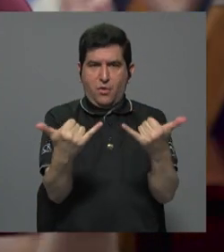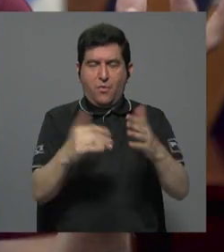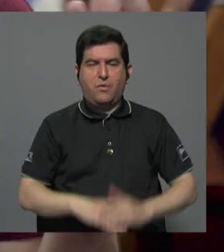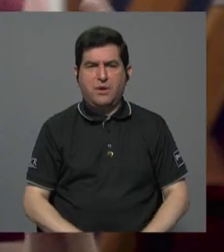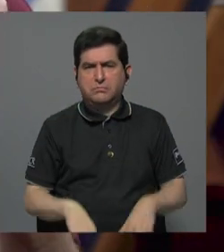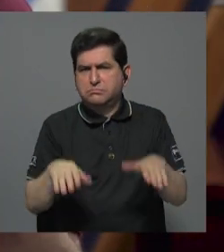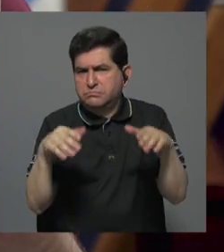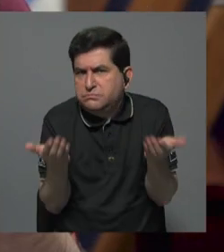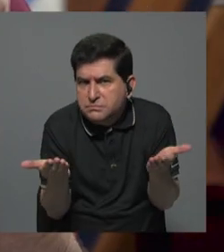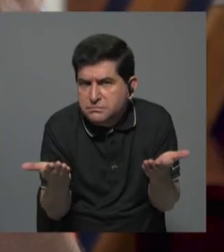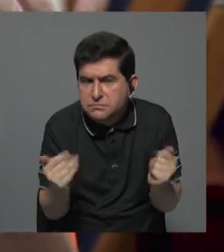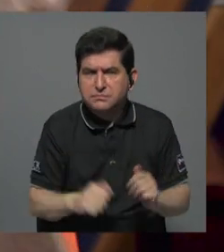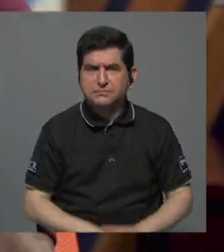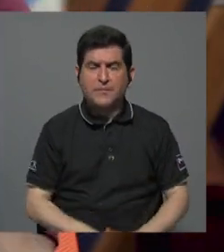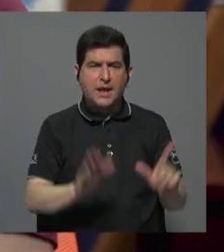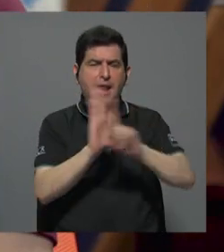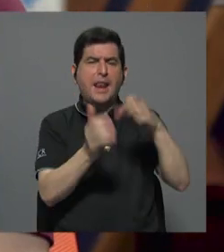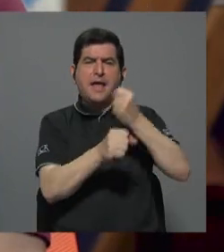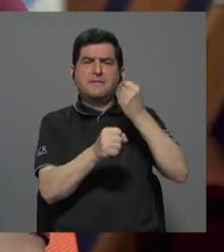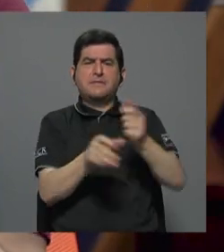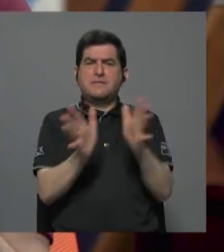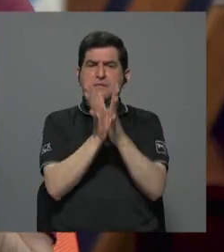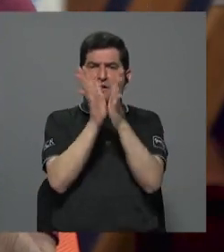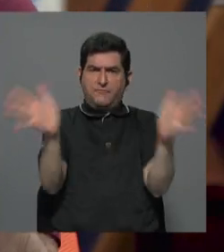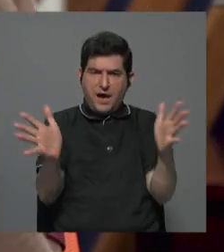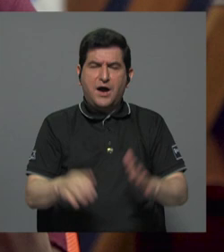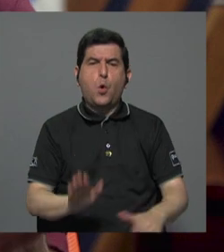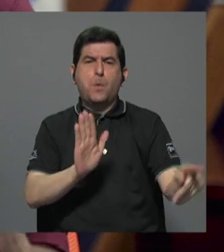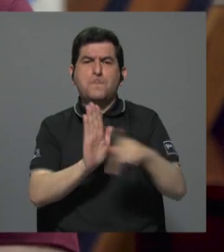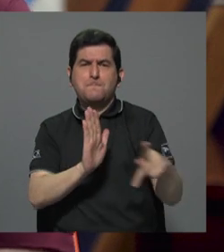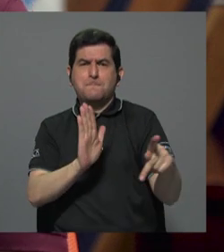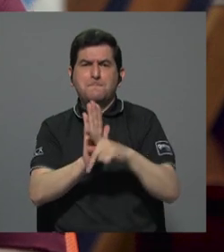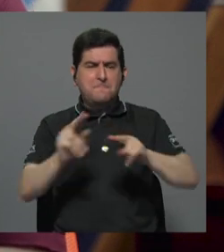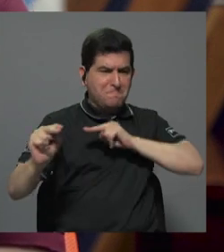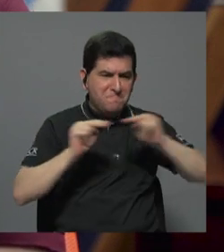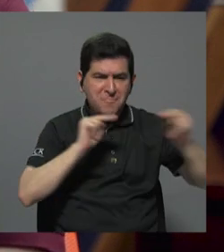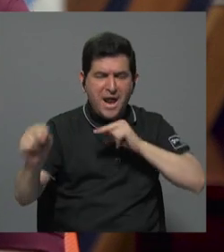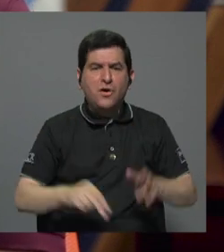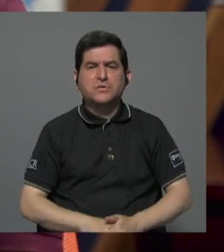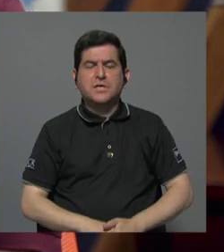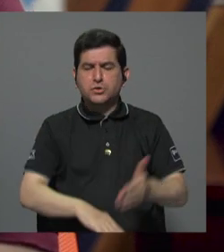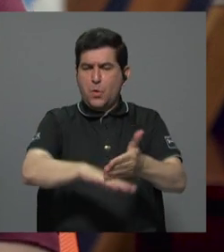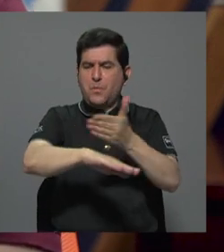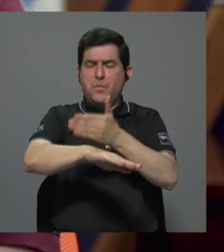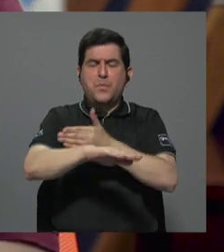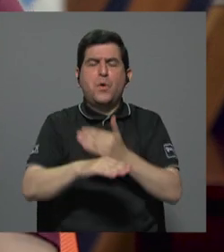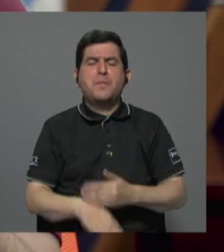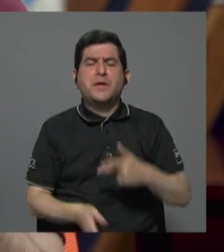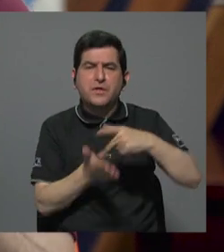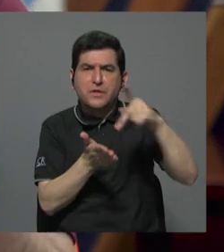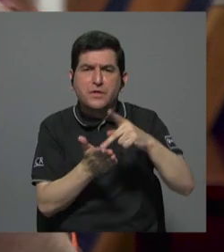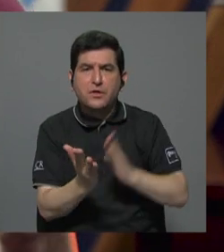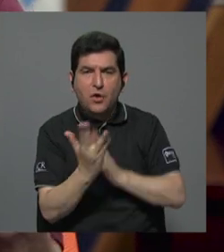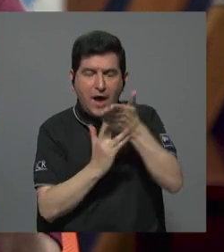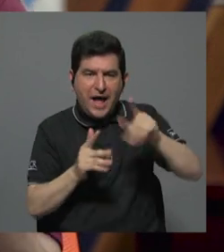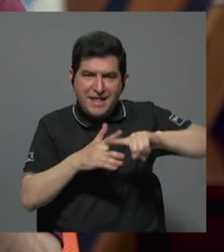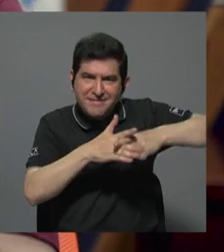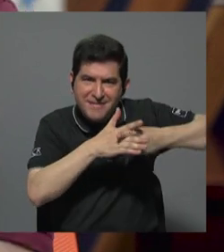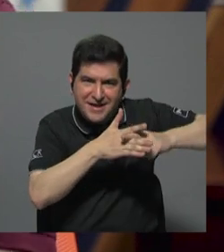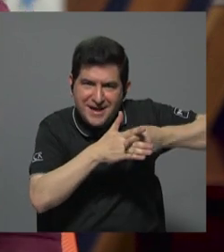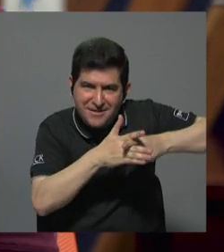como la ley de empleo público prohibiría la negociación de incentivos salariales por medio de ese mecanismo